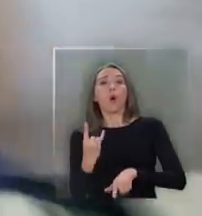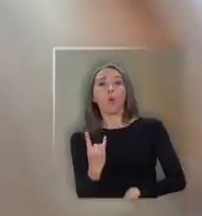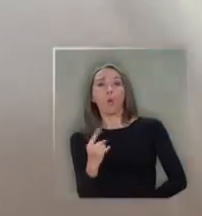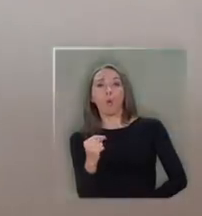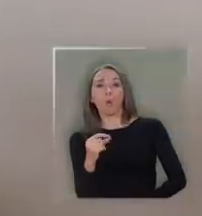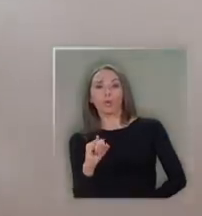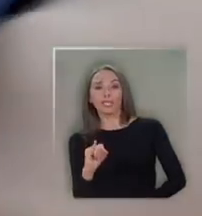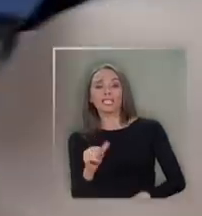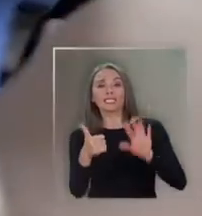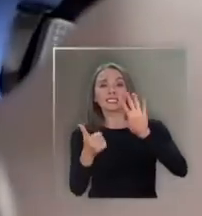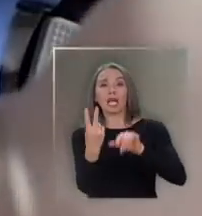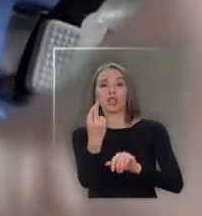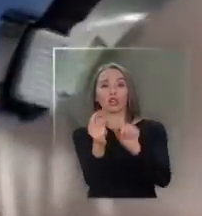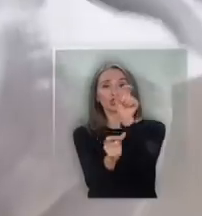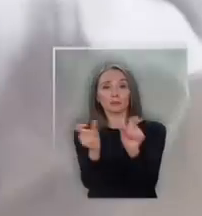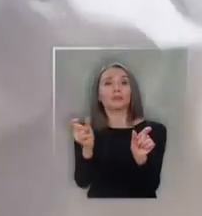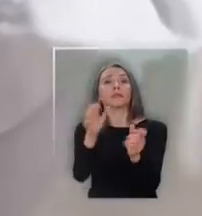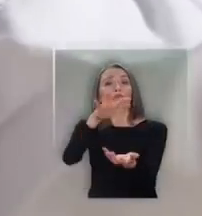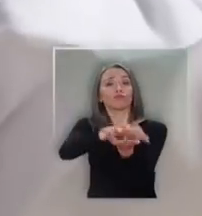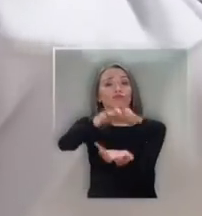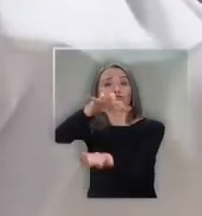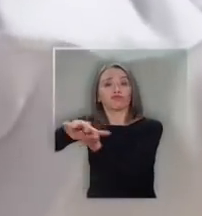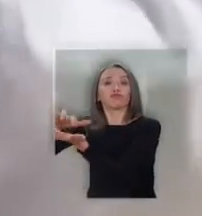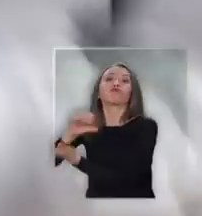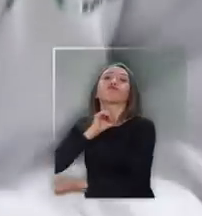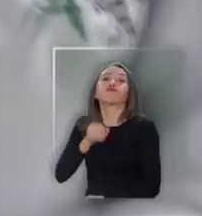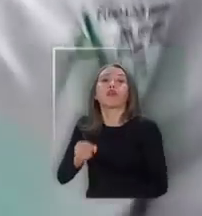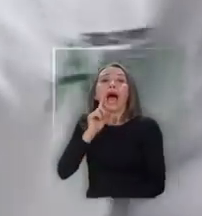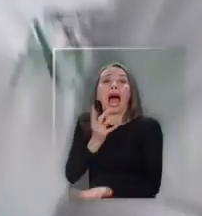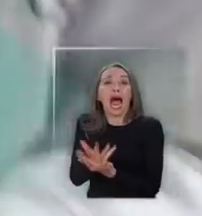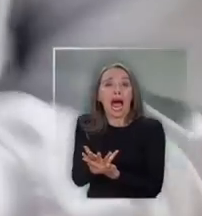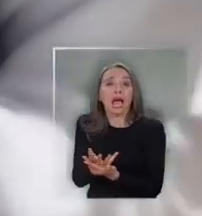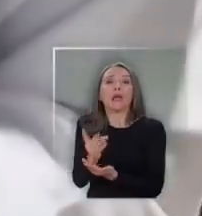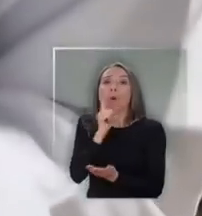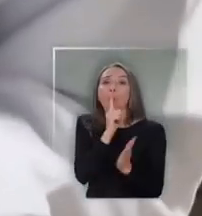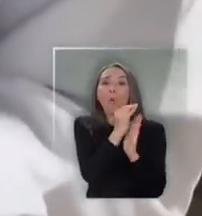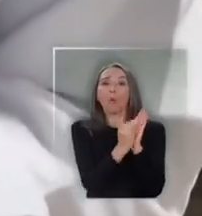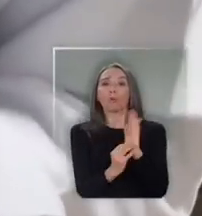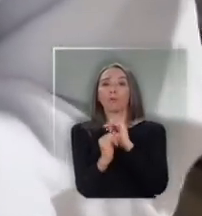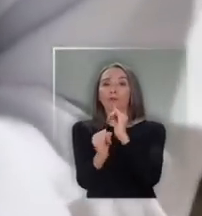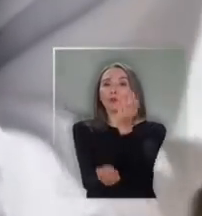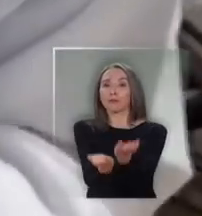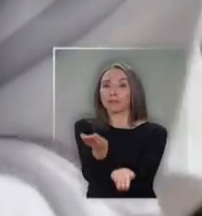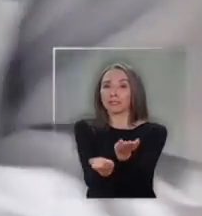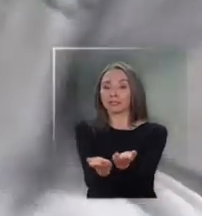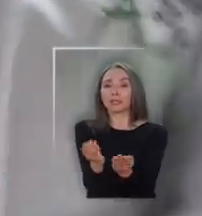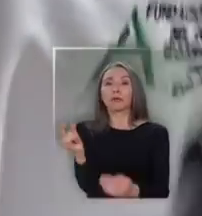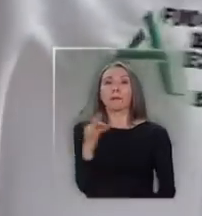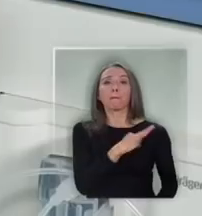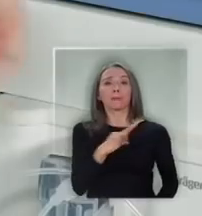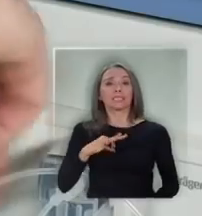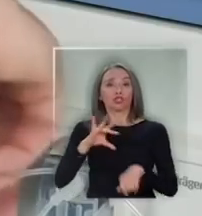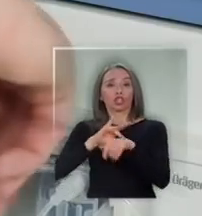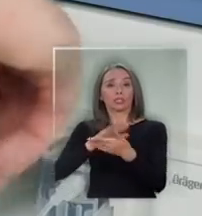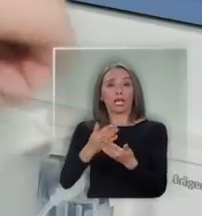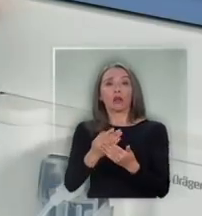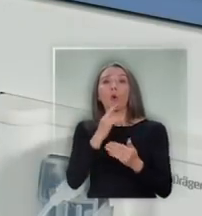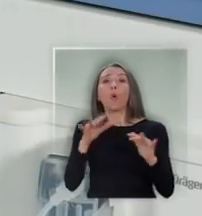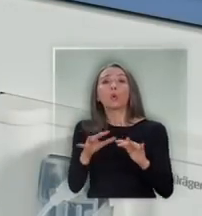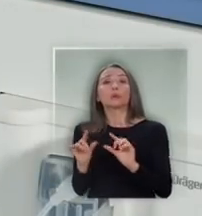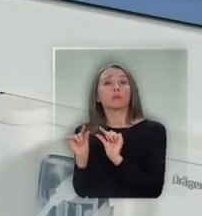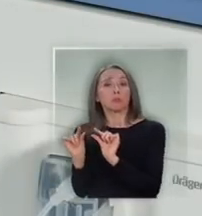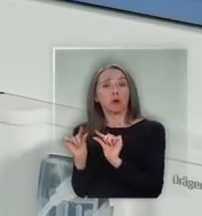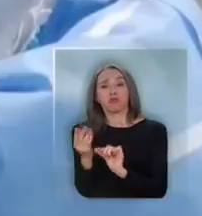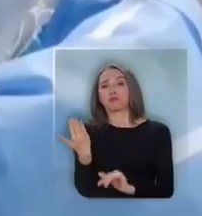intensivos. 612 son los ventiladores mecánicos disponibles hasta el último balance. Según la Autoridad de Salud, su uso ha sido menor durante